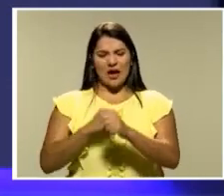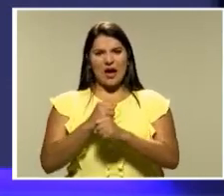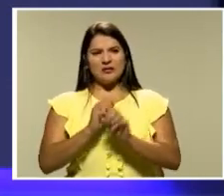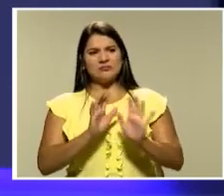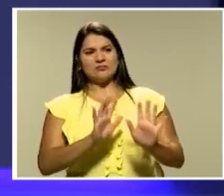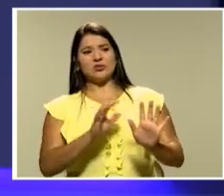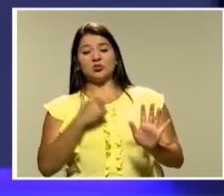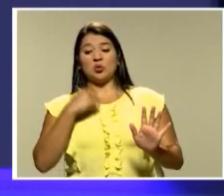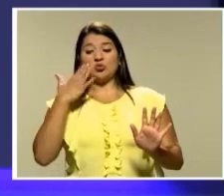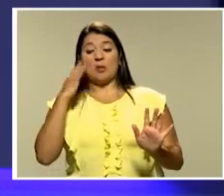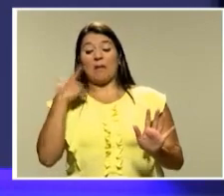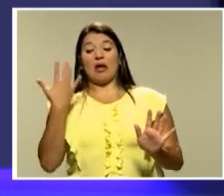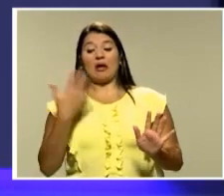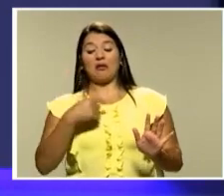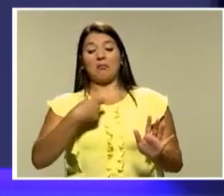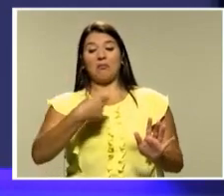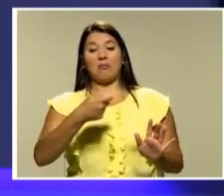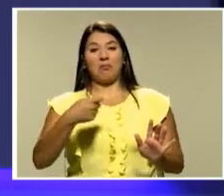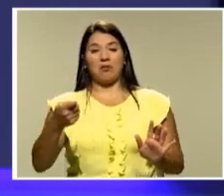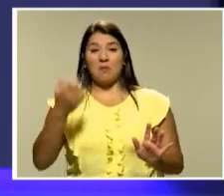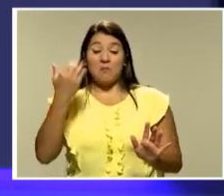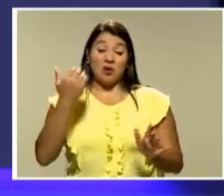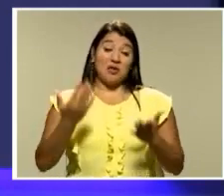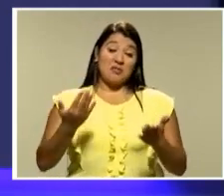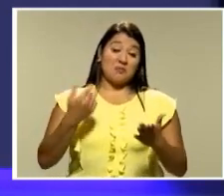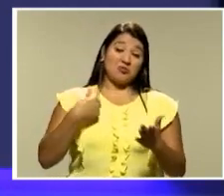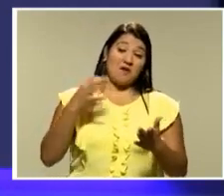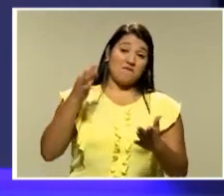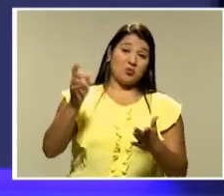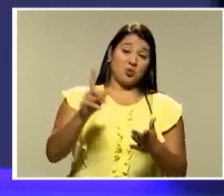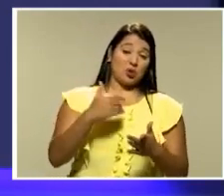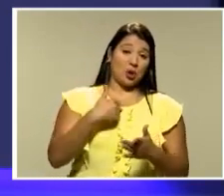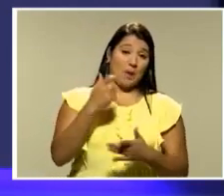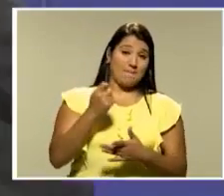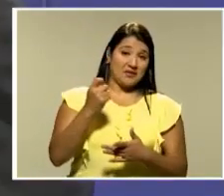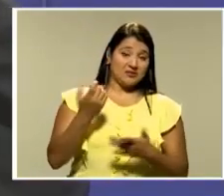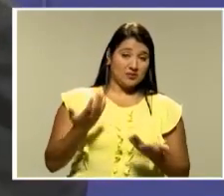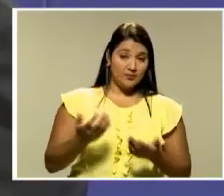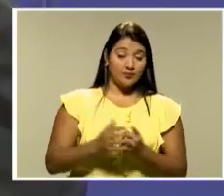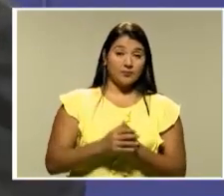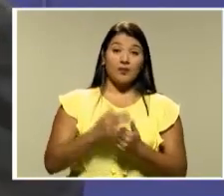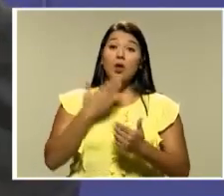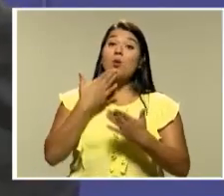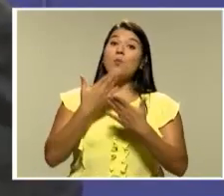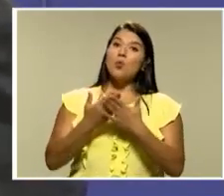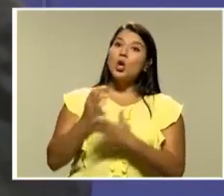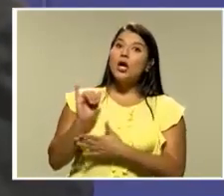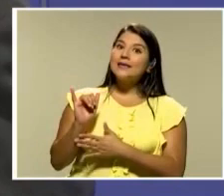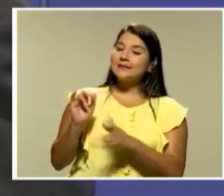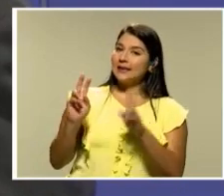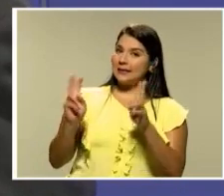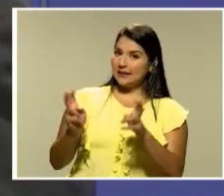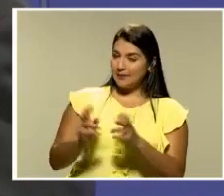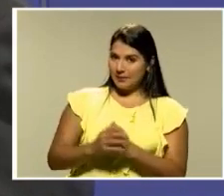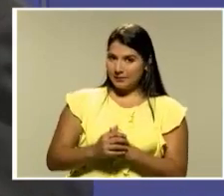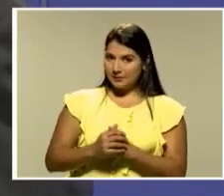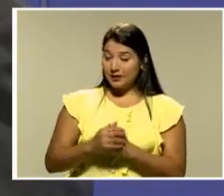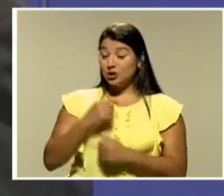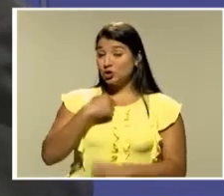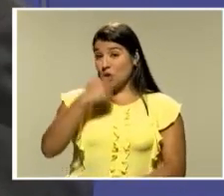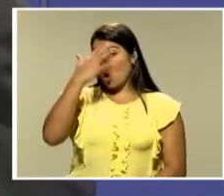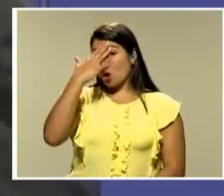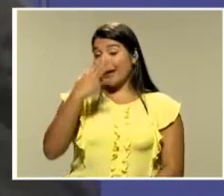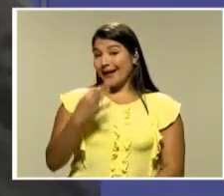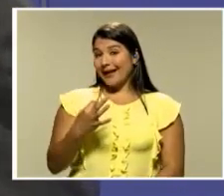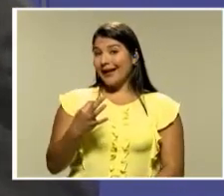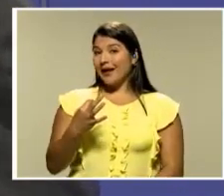no sé para qué cotizo porque seguramente no voy a tener pensión. Bueno, justo ese es el tema. Creo que ha